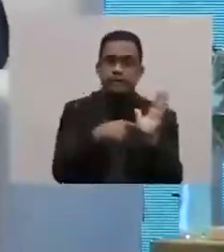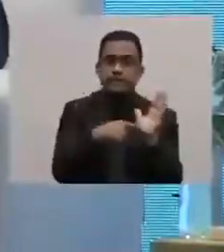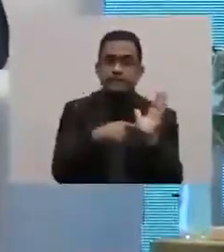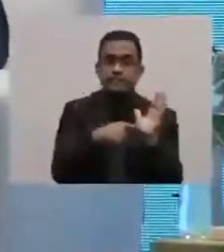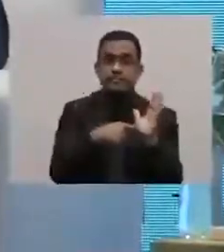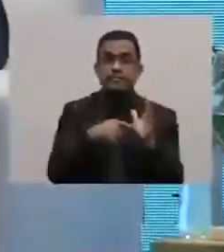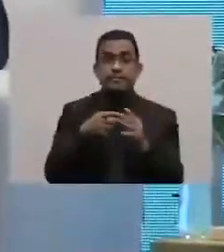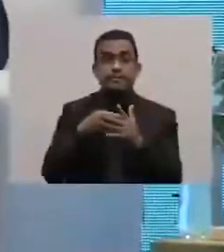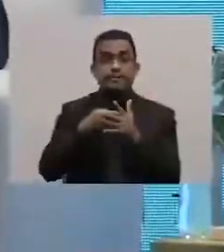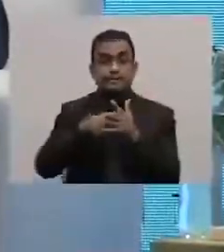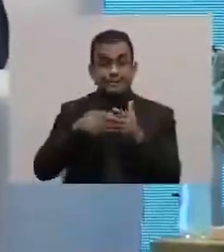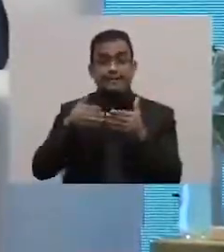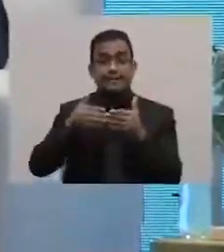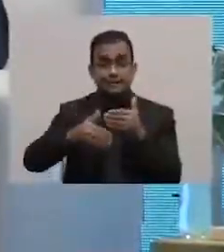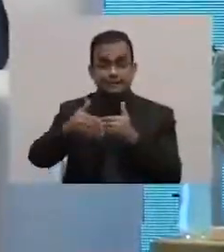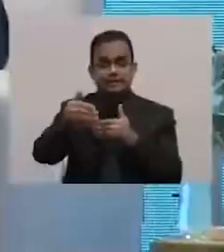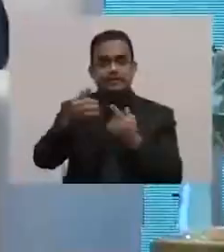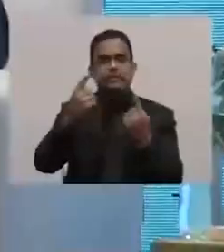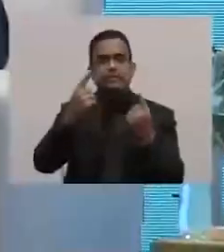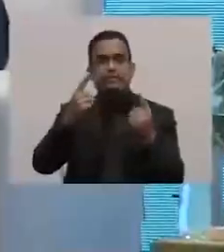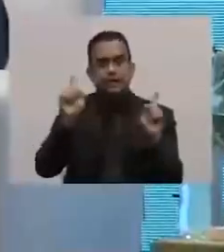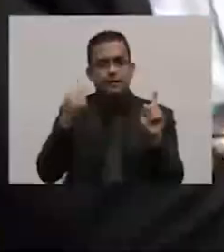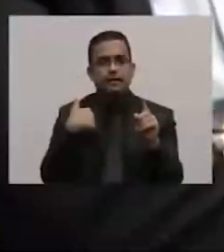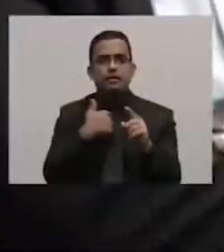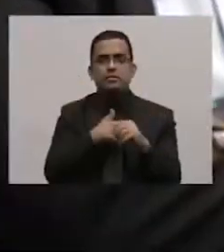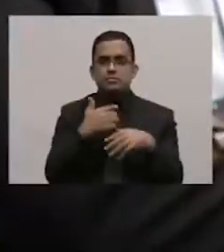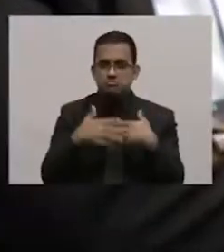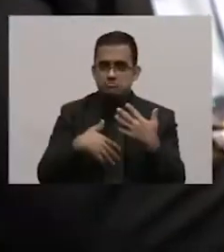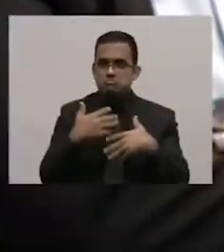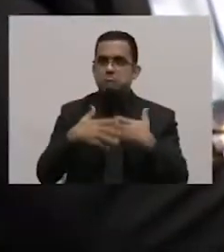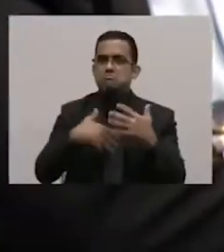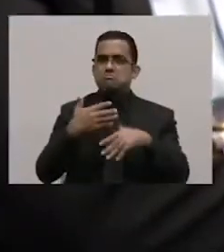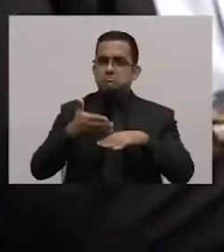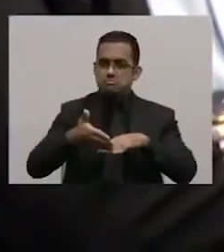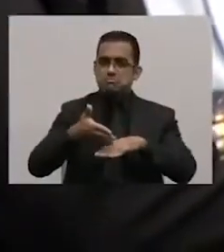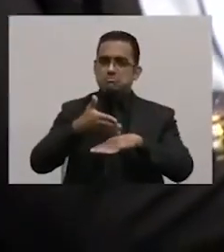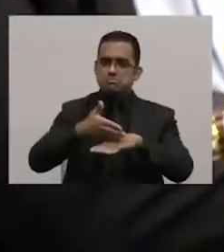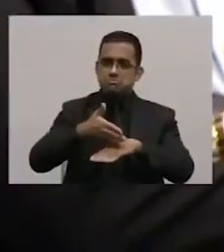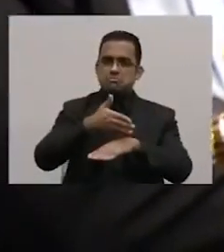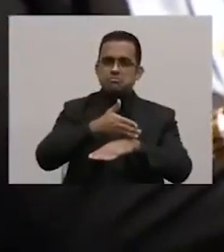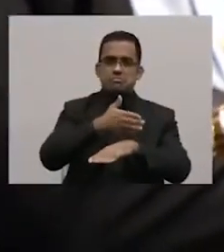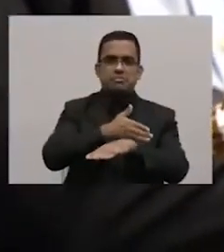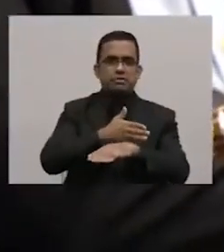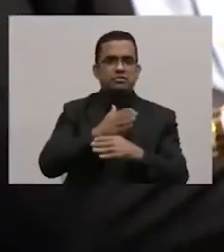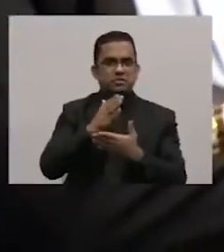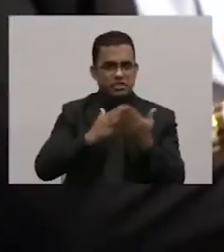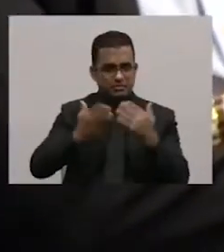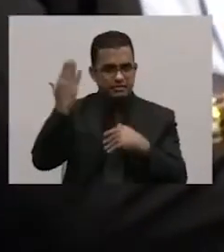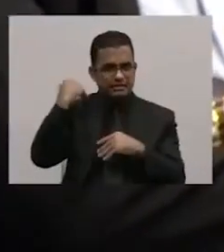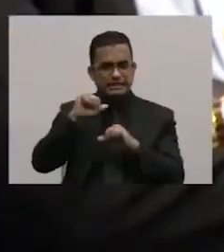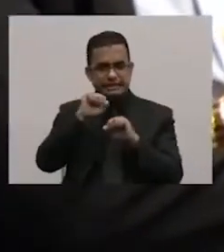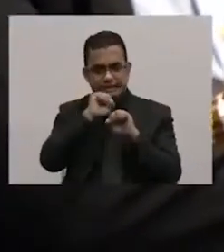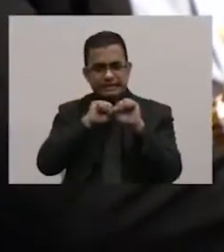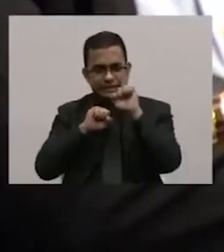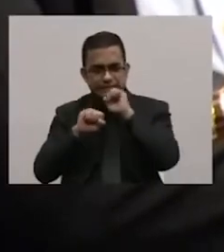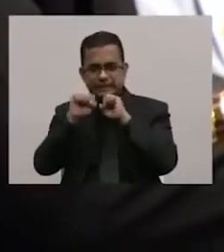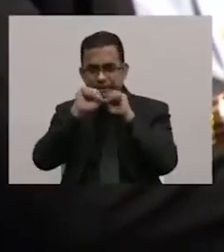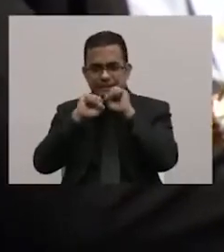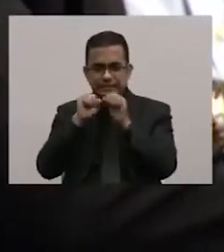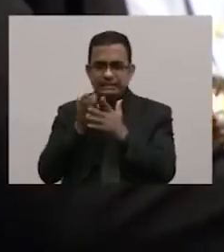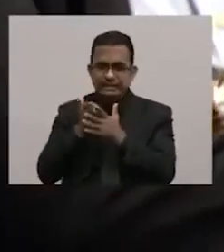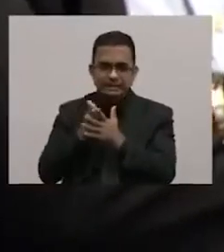esa iniciativa hemos podido ir despedazando algunos atropellos que se han